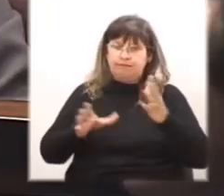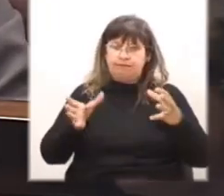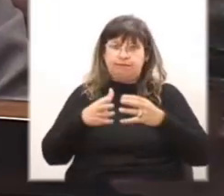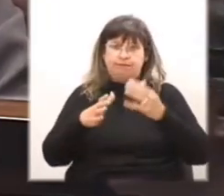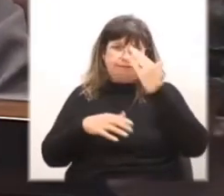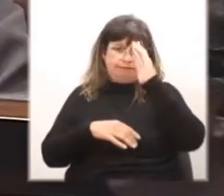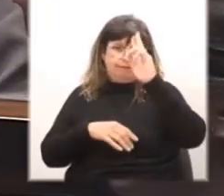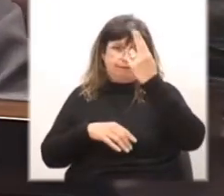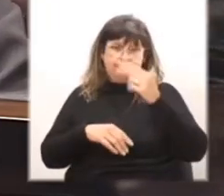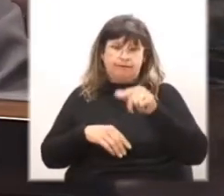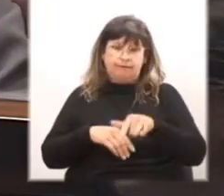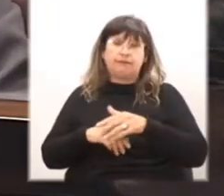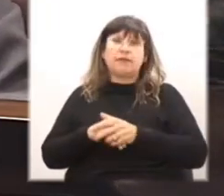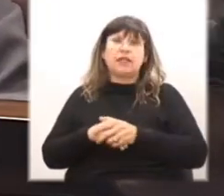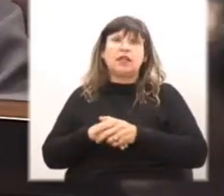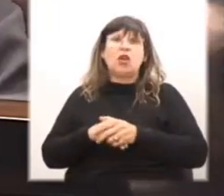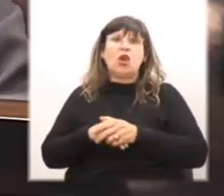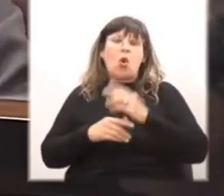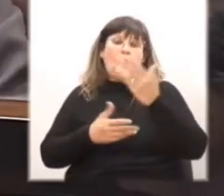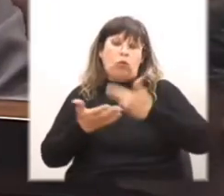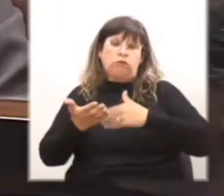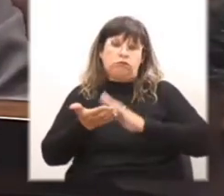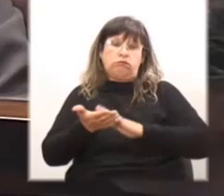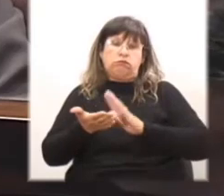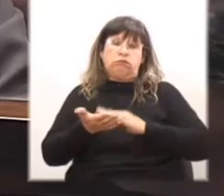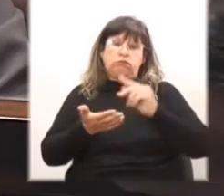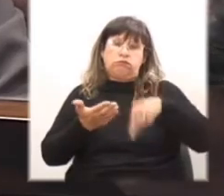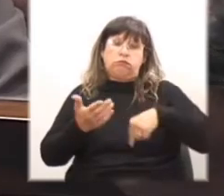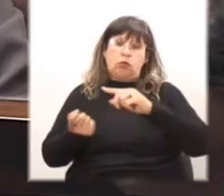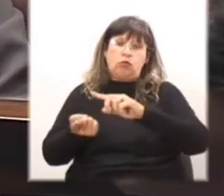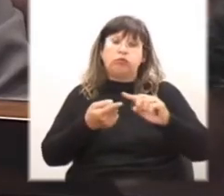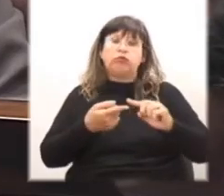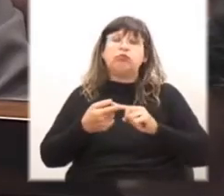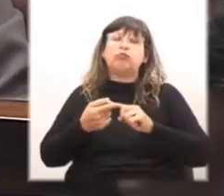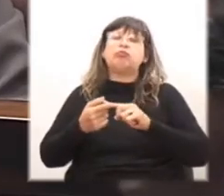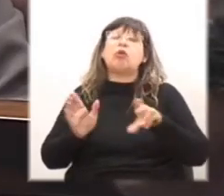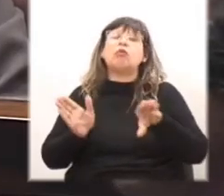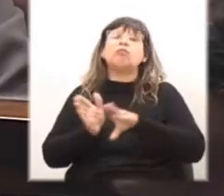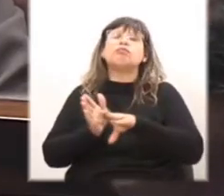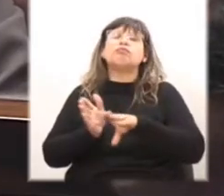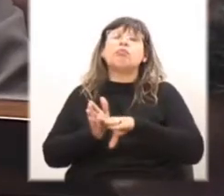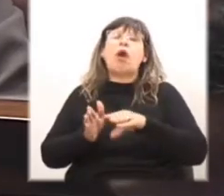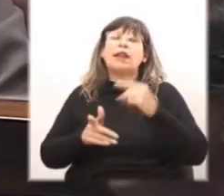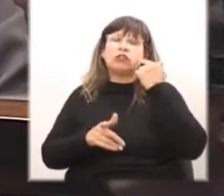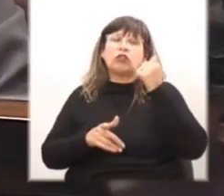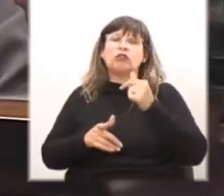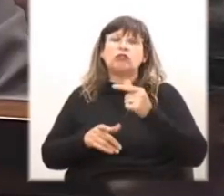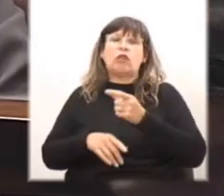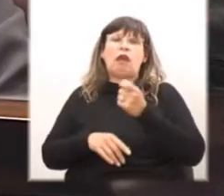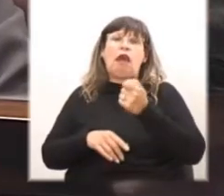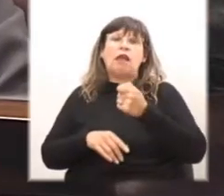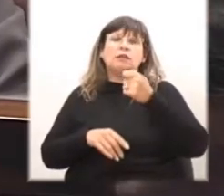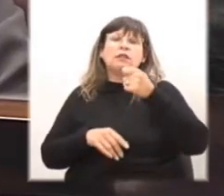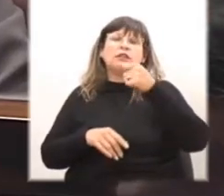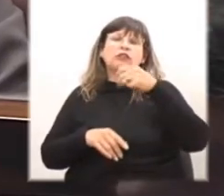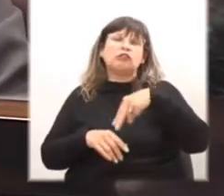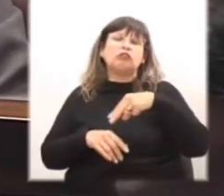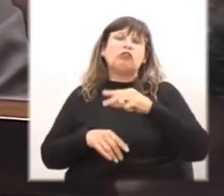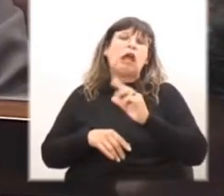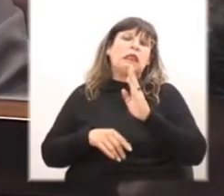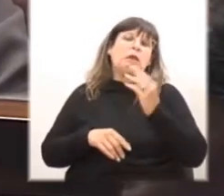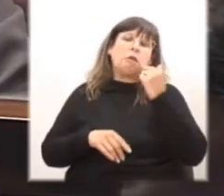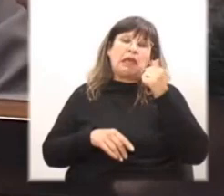Uruguay, un comodato con la Administración Nacional de Puertos, por el cual le cede